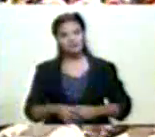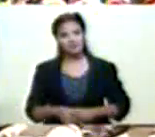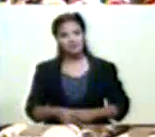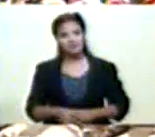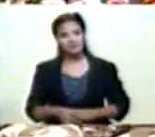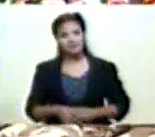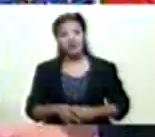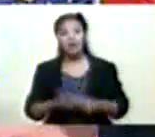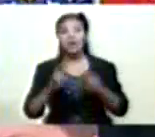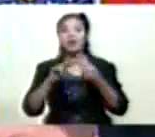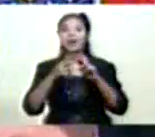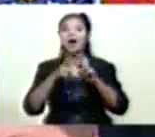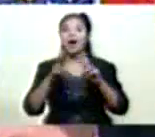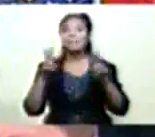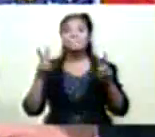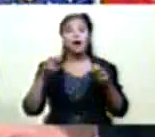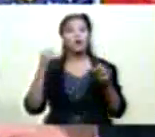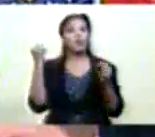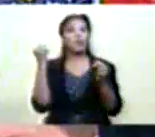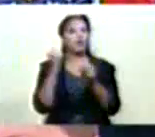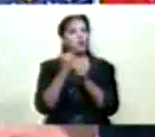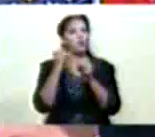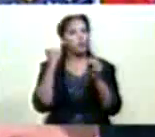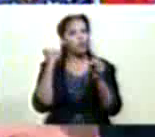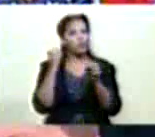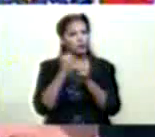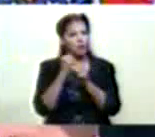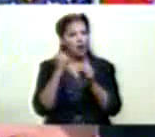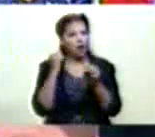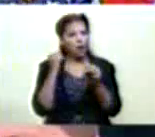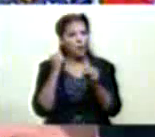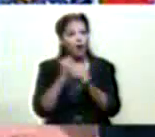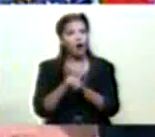Consolidar la paz con mucho trabajo.